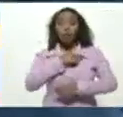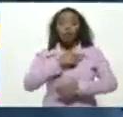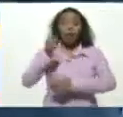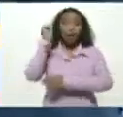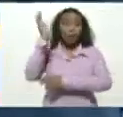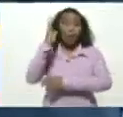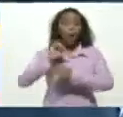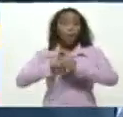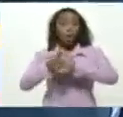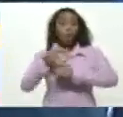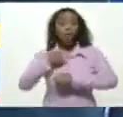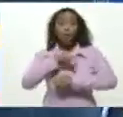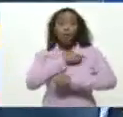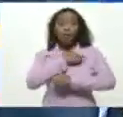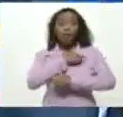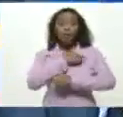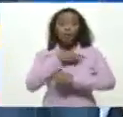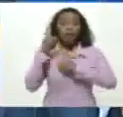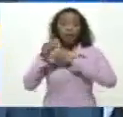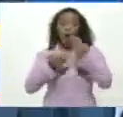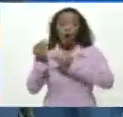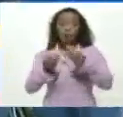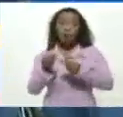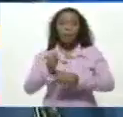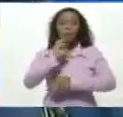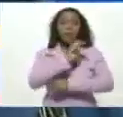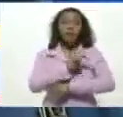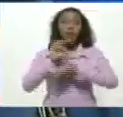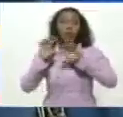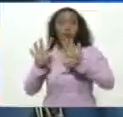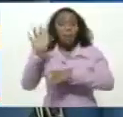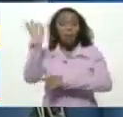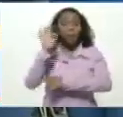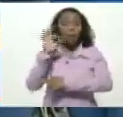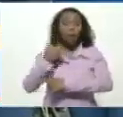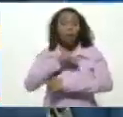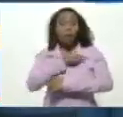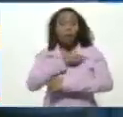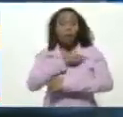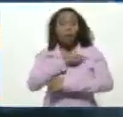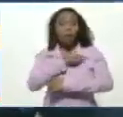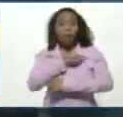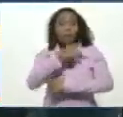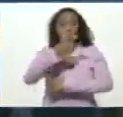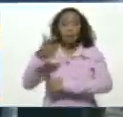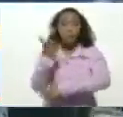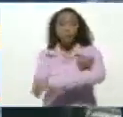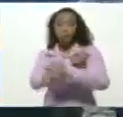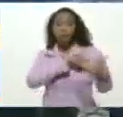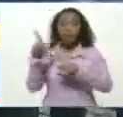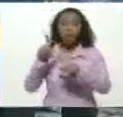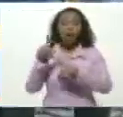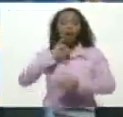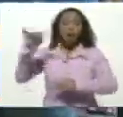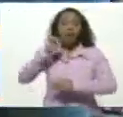allá arriba en nuestra montaña. ¿Cómo es la jornada del COVID? Tenemos el 99% de nuestras personas vacunadas. Naguará, pues